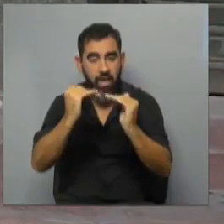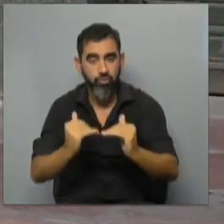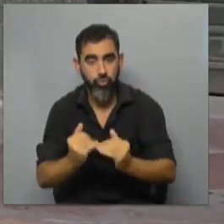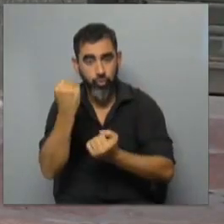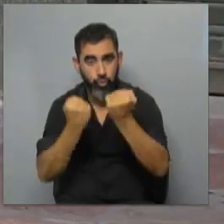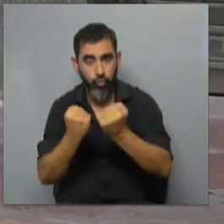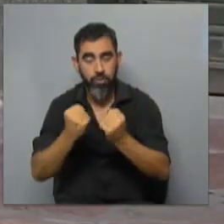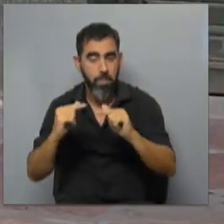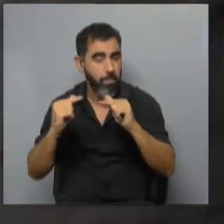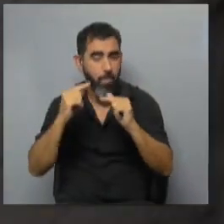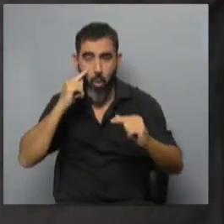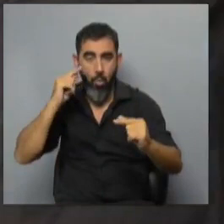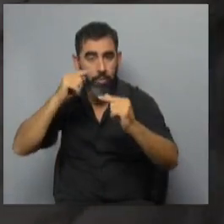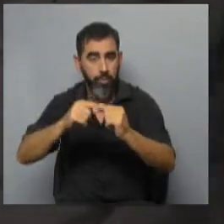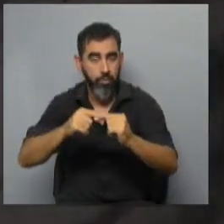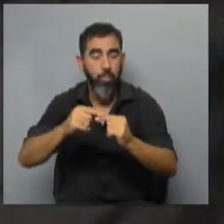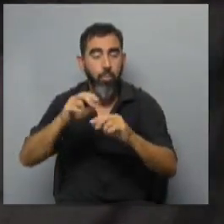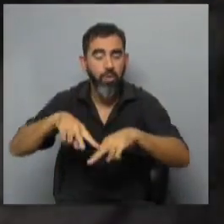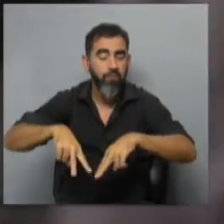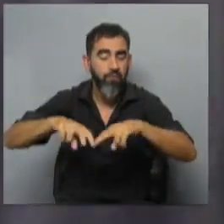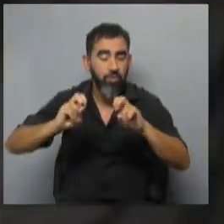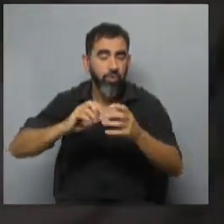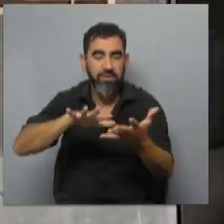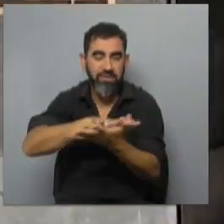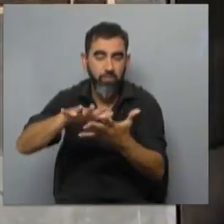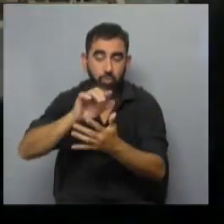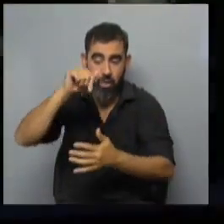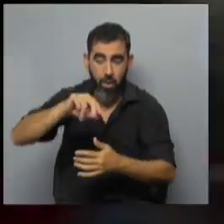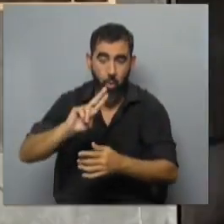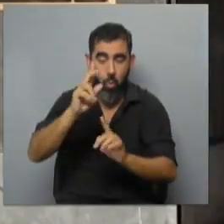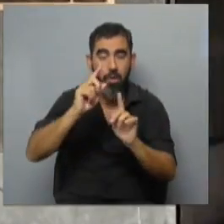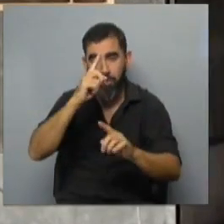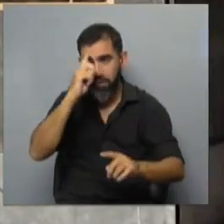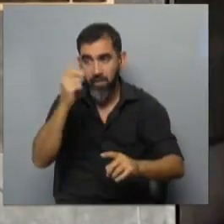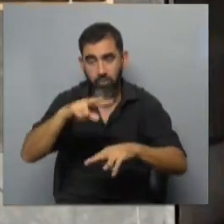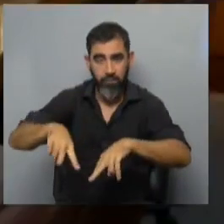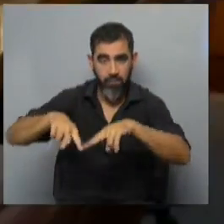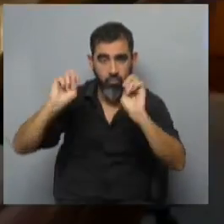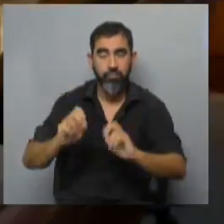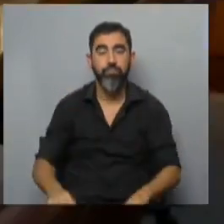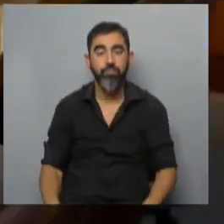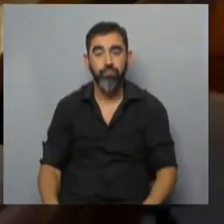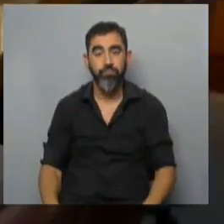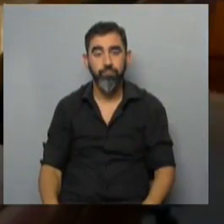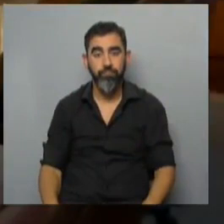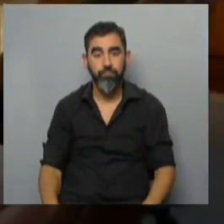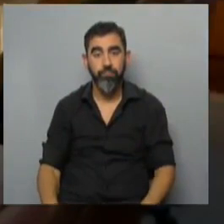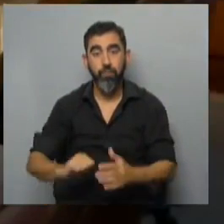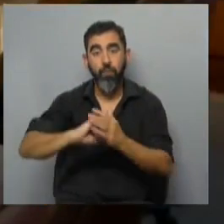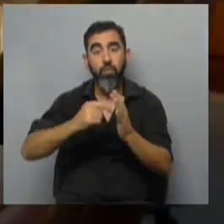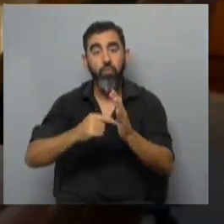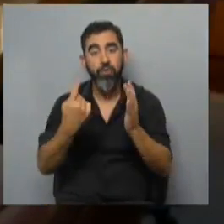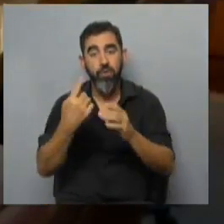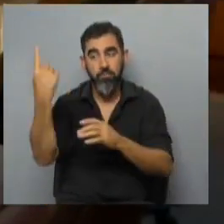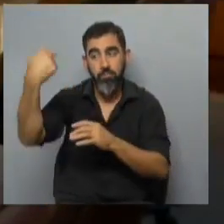alineada con ese objetivo a partir de un análisis del contexto nacional e internacional nosotros y como banco central tenemos